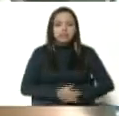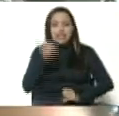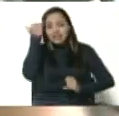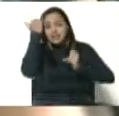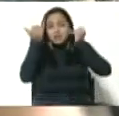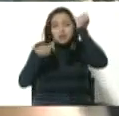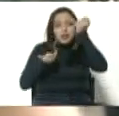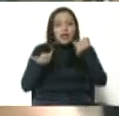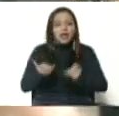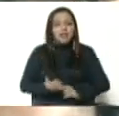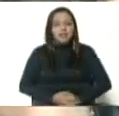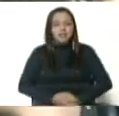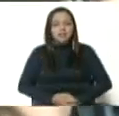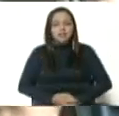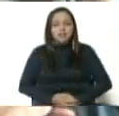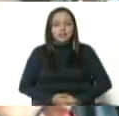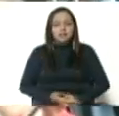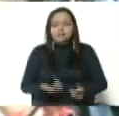ideología, religión,